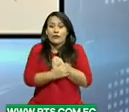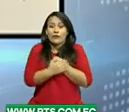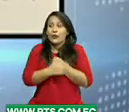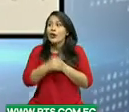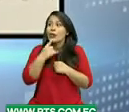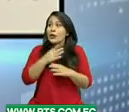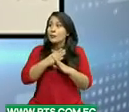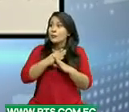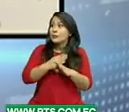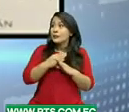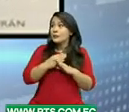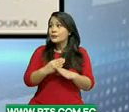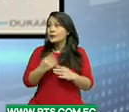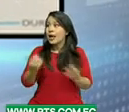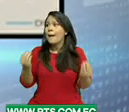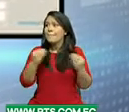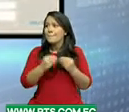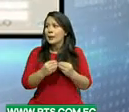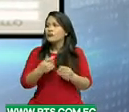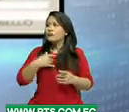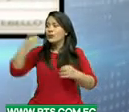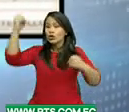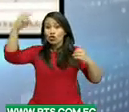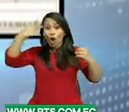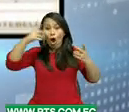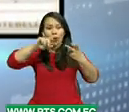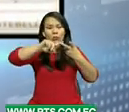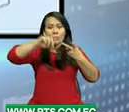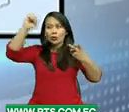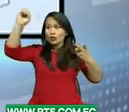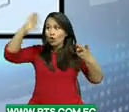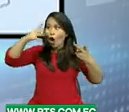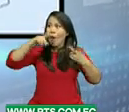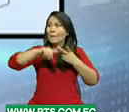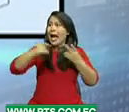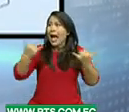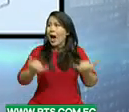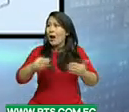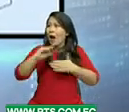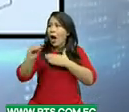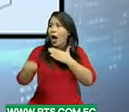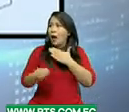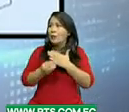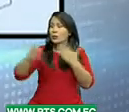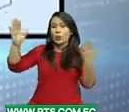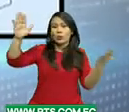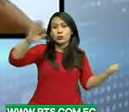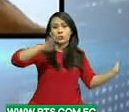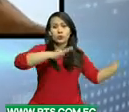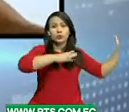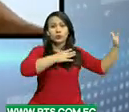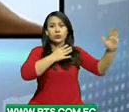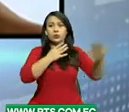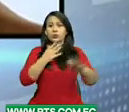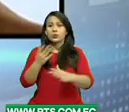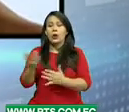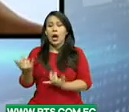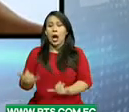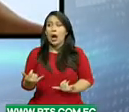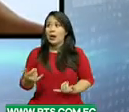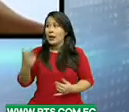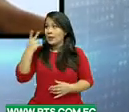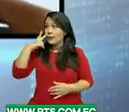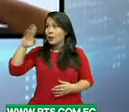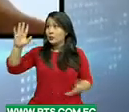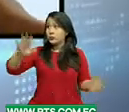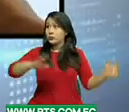del suroeste en sí. Más la radiación solar sumado a este, ha aumentado este tipo de viento. Ya han estado estos vientos, se